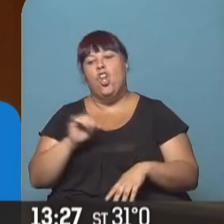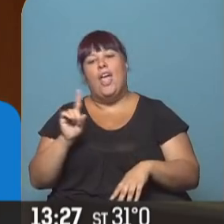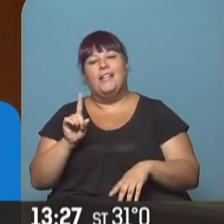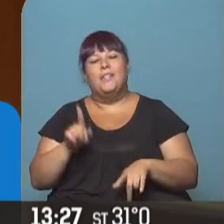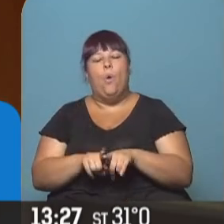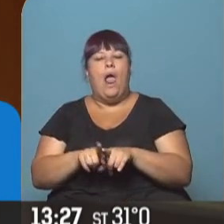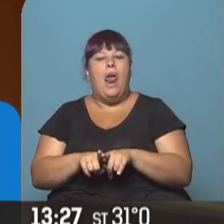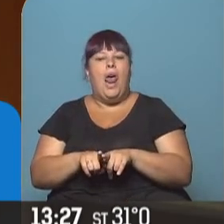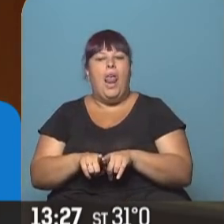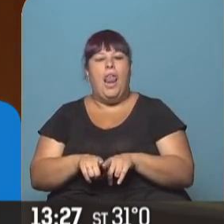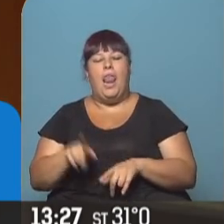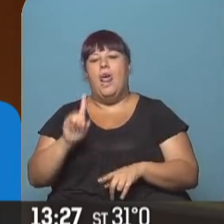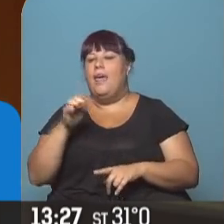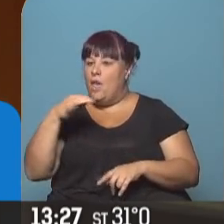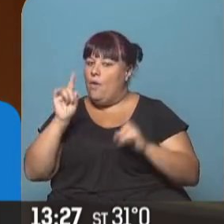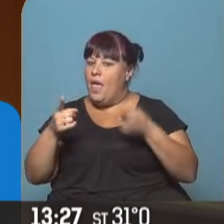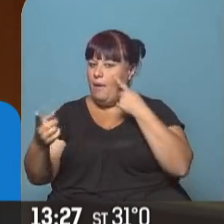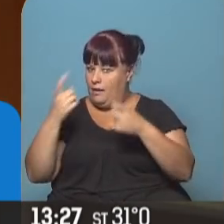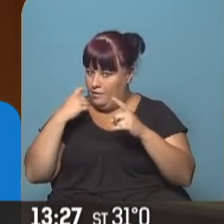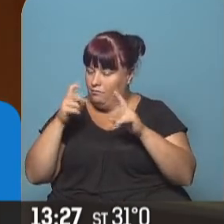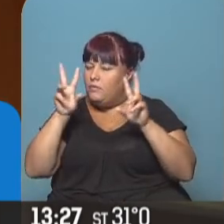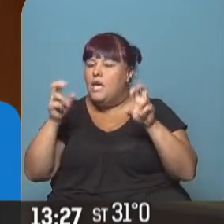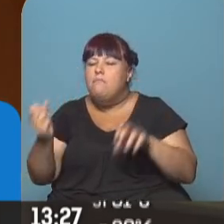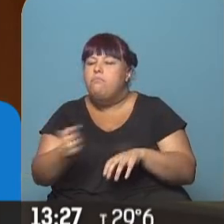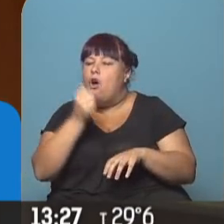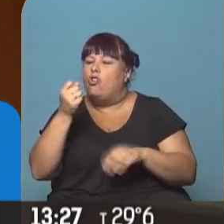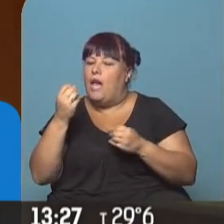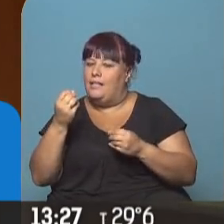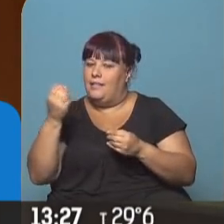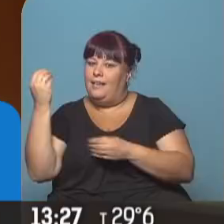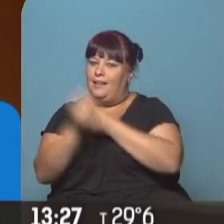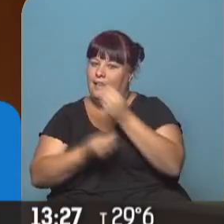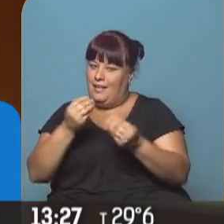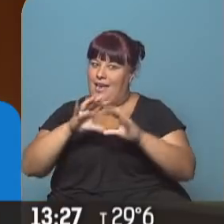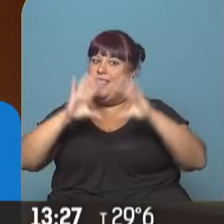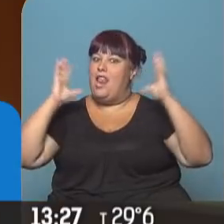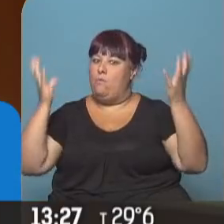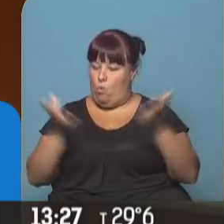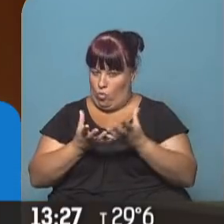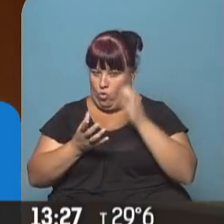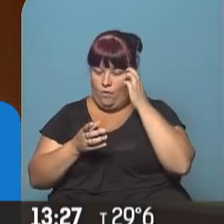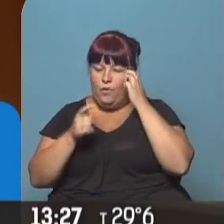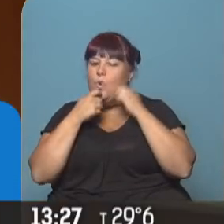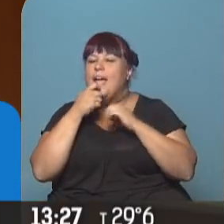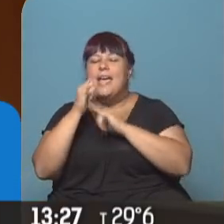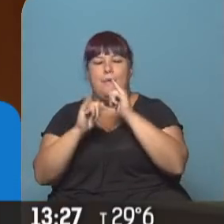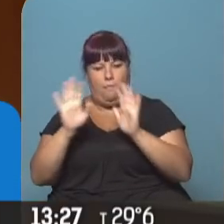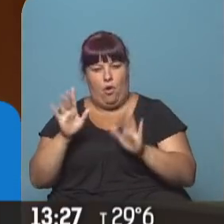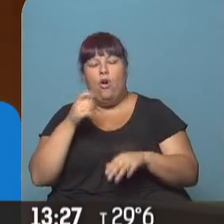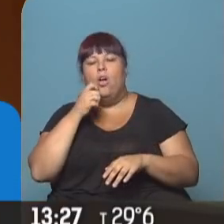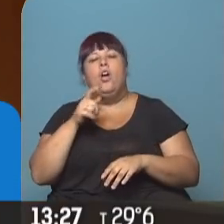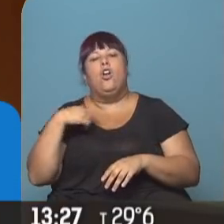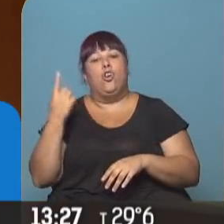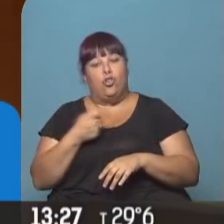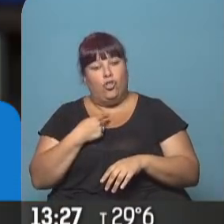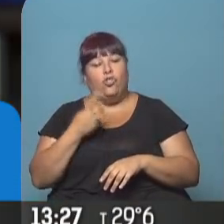significa que no tengamos que poner ojo sobre un tema fundamental como es la migración en el mundo. Les doy un pequeño dato. Nosotros